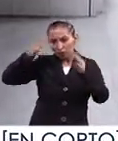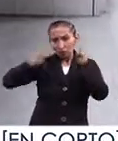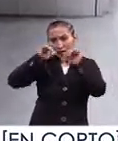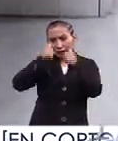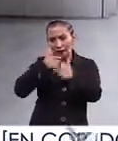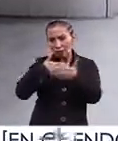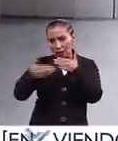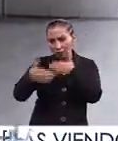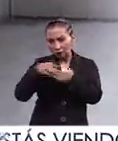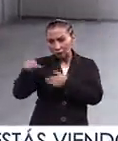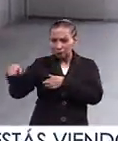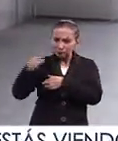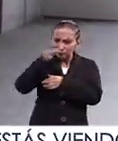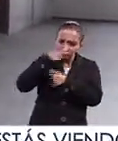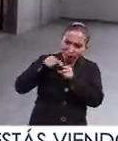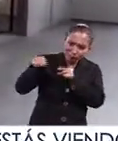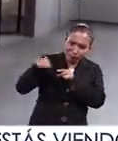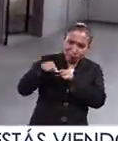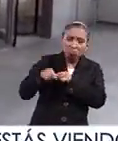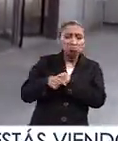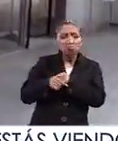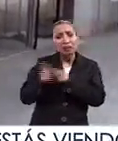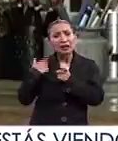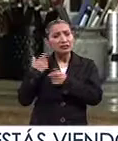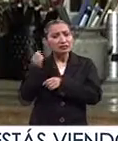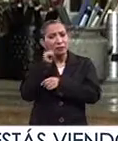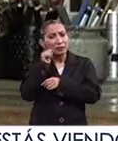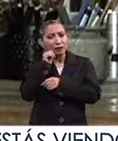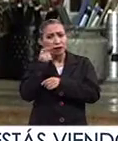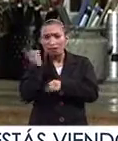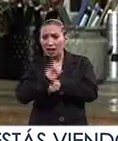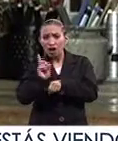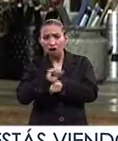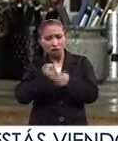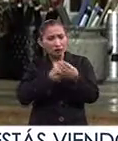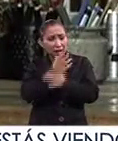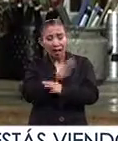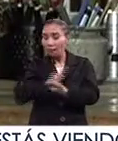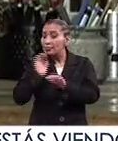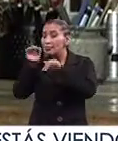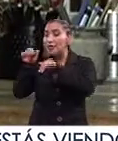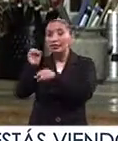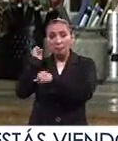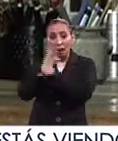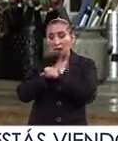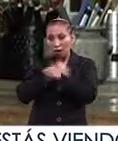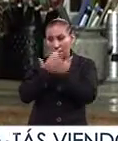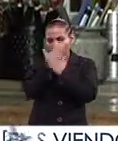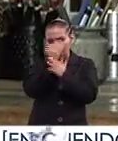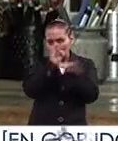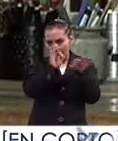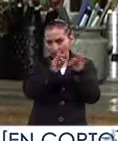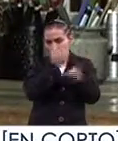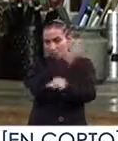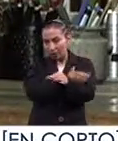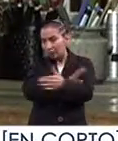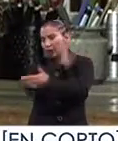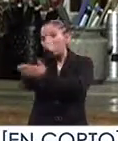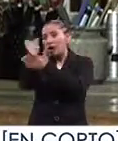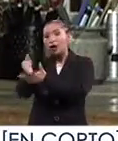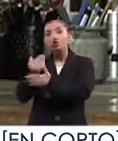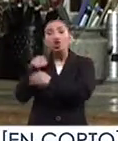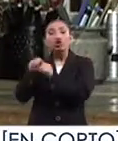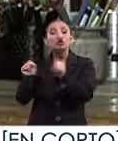el Museo de Arte Moderno. Y cada vez que, todos los días que yo salía temprano, trabajaba en las mañanas, en la tarde, me